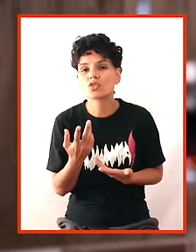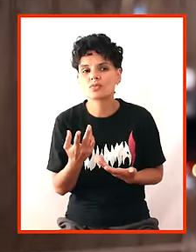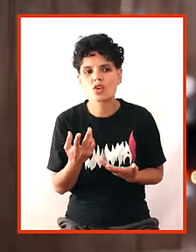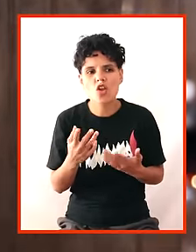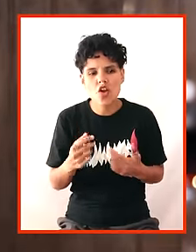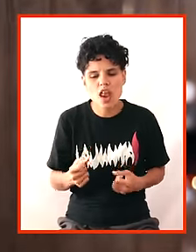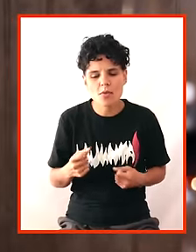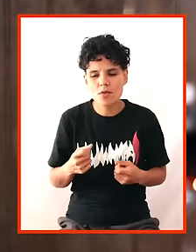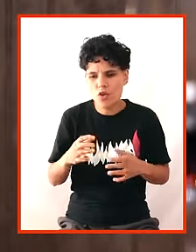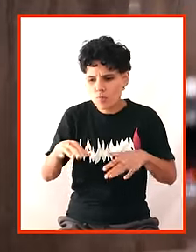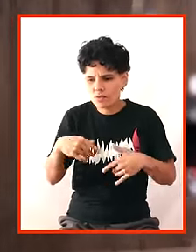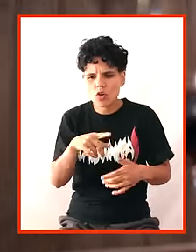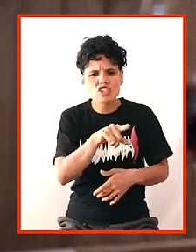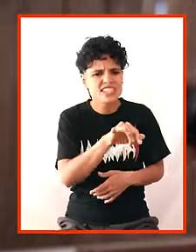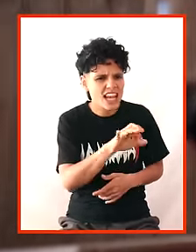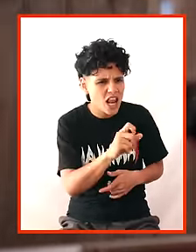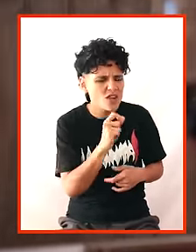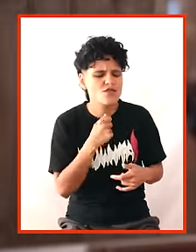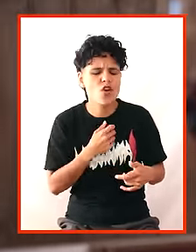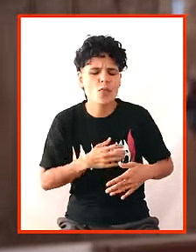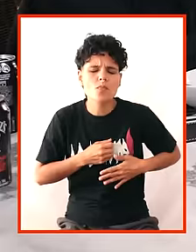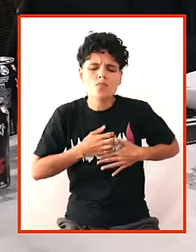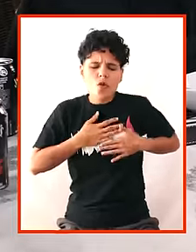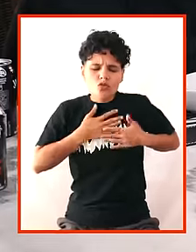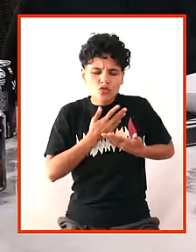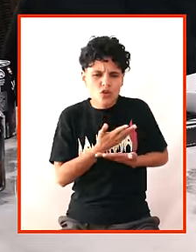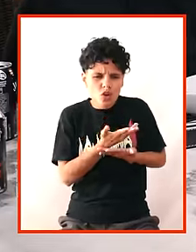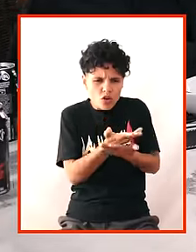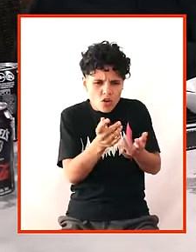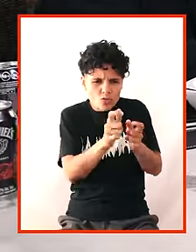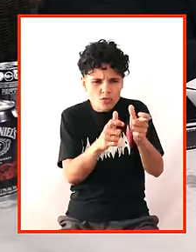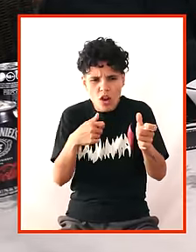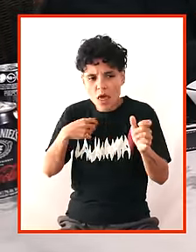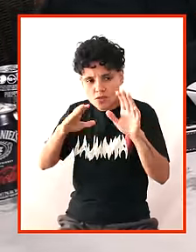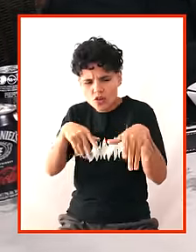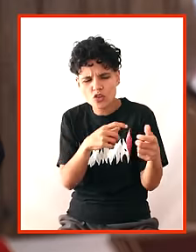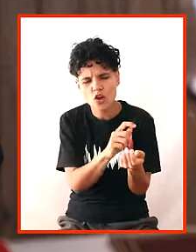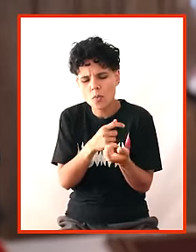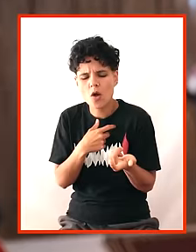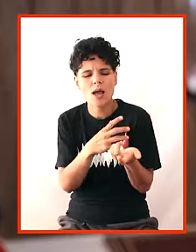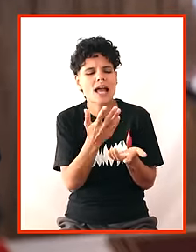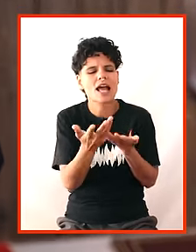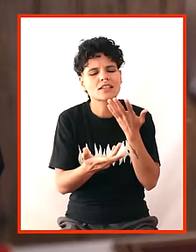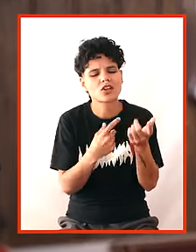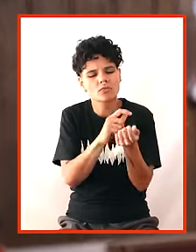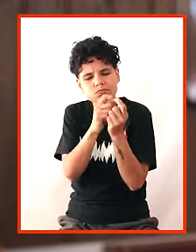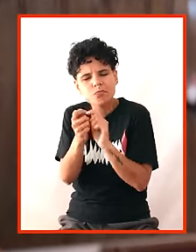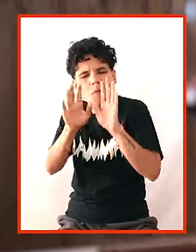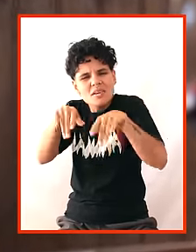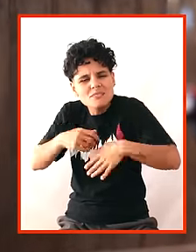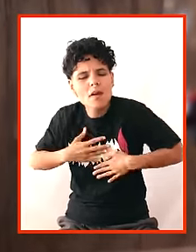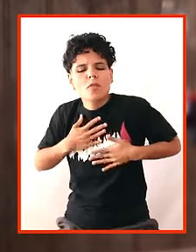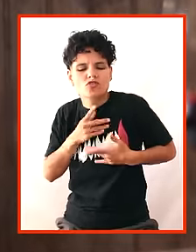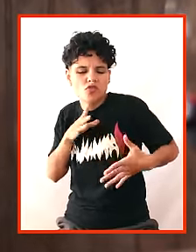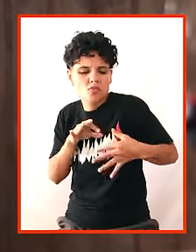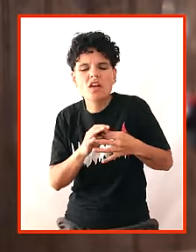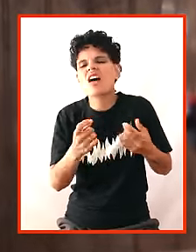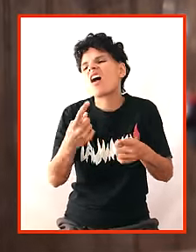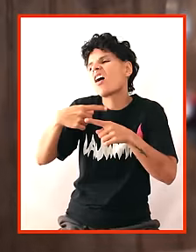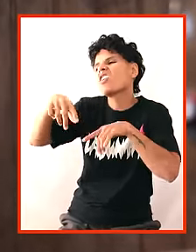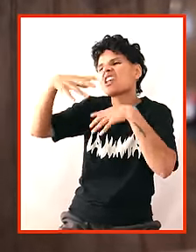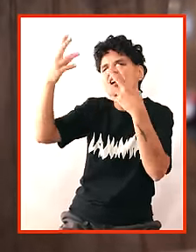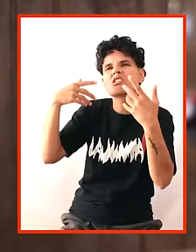formato, que no cambie la sensación, el sentimiento, ¿cachai? La emoción. ¿Cachai? No que sea una versión así como ya,